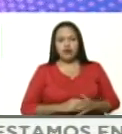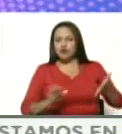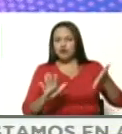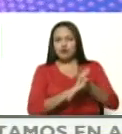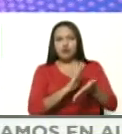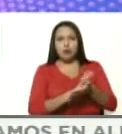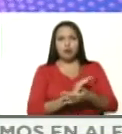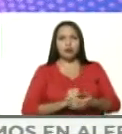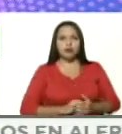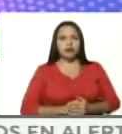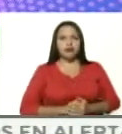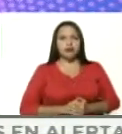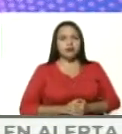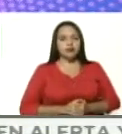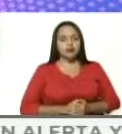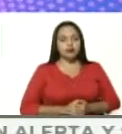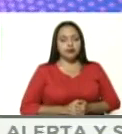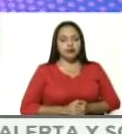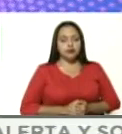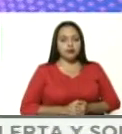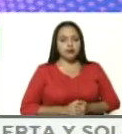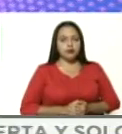sobre